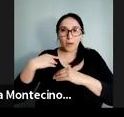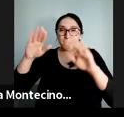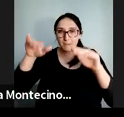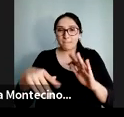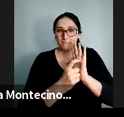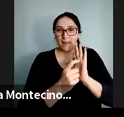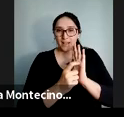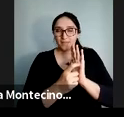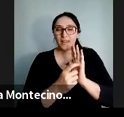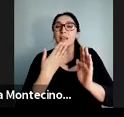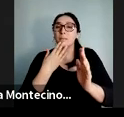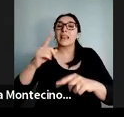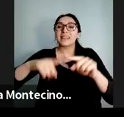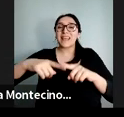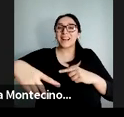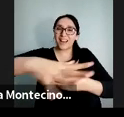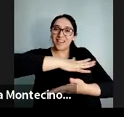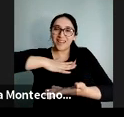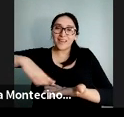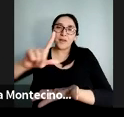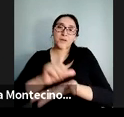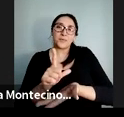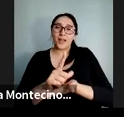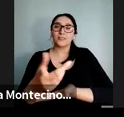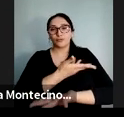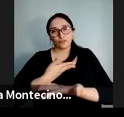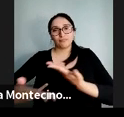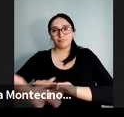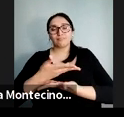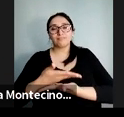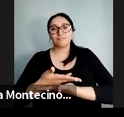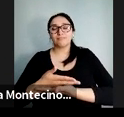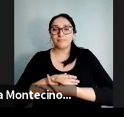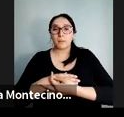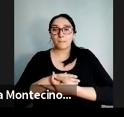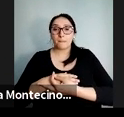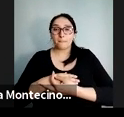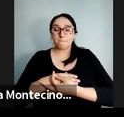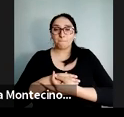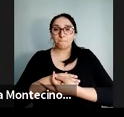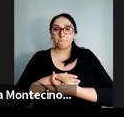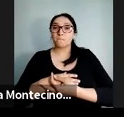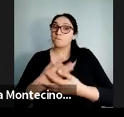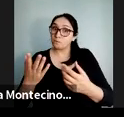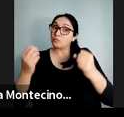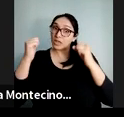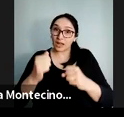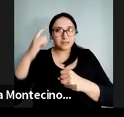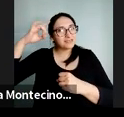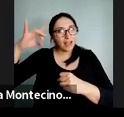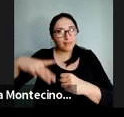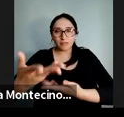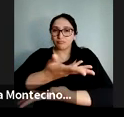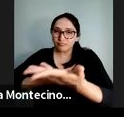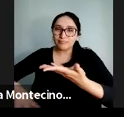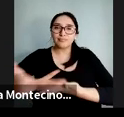nos enorgullece mucho poder contar con intercambios de saberes con colectivas que